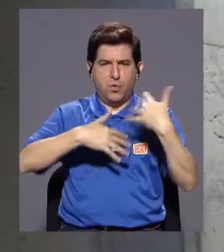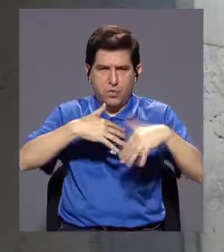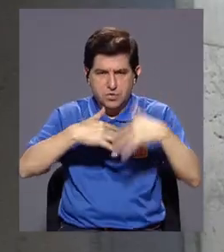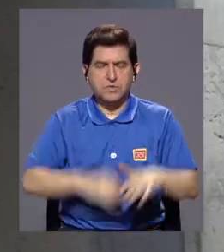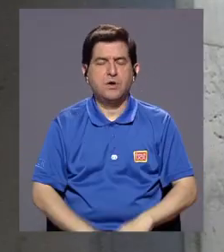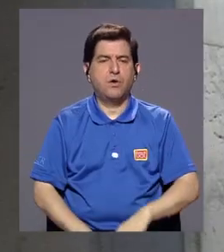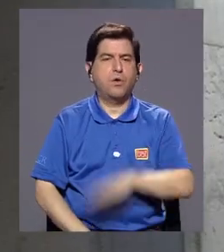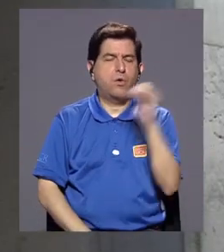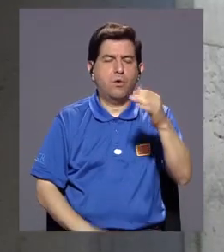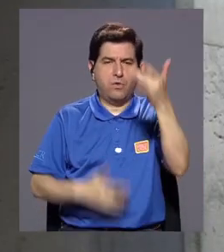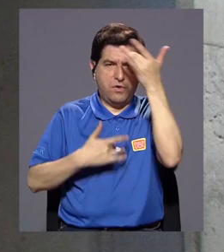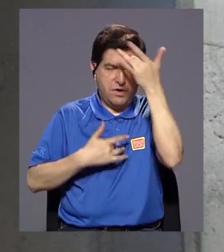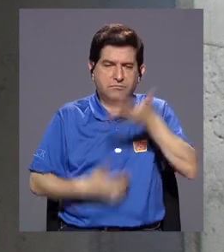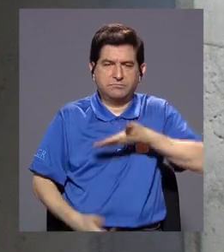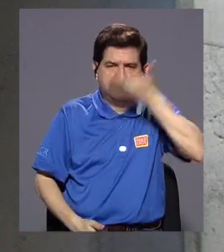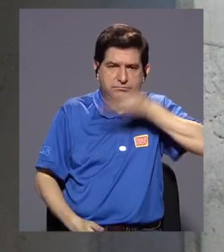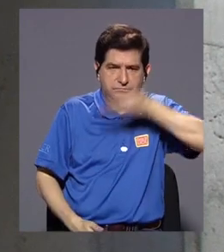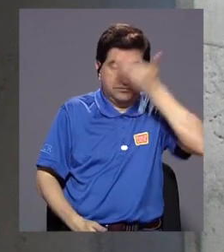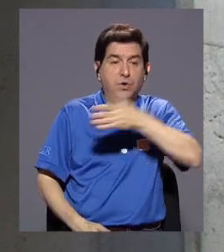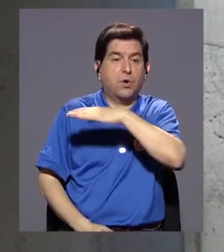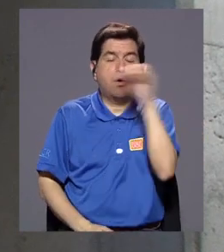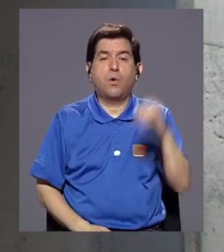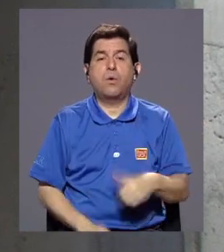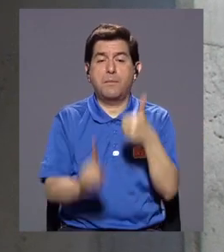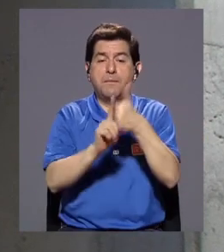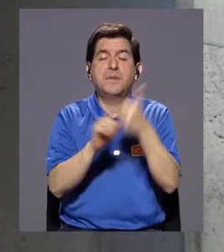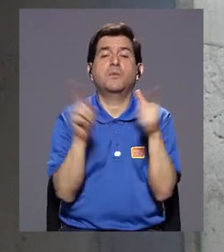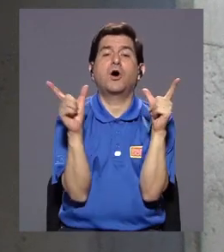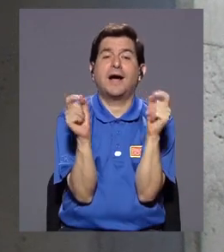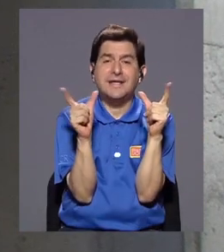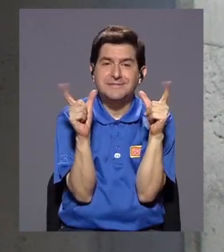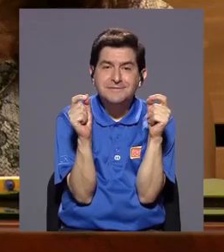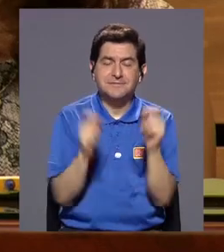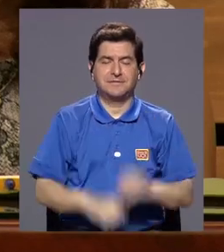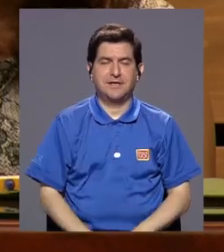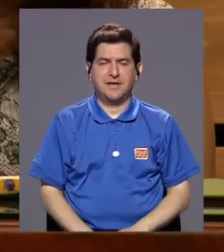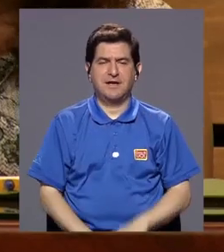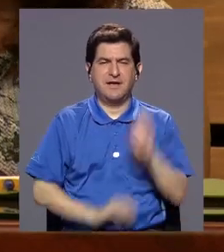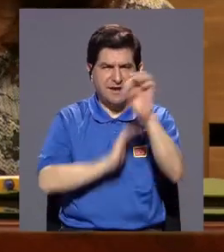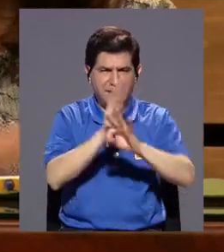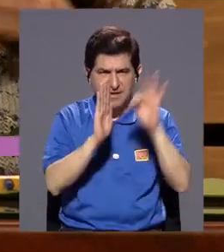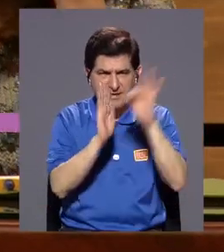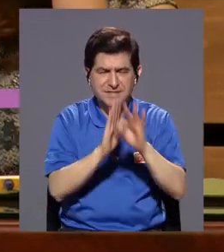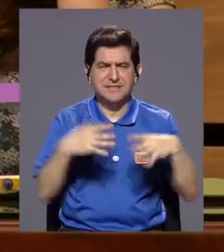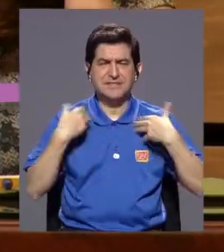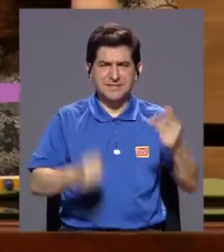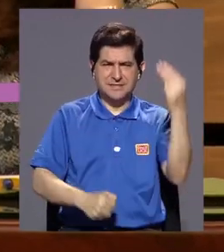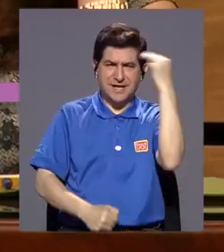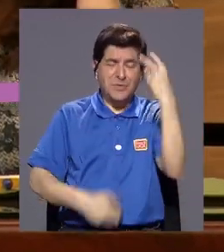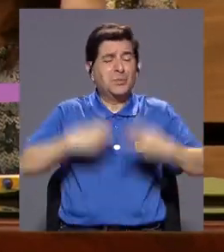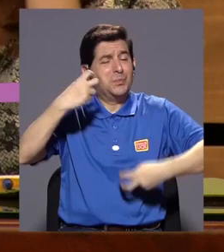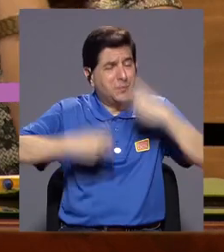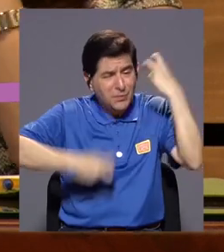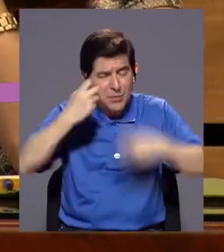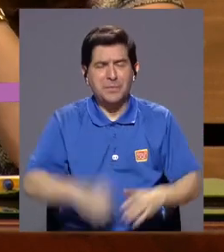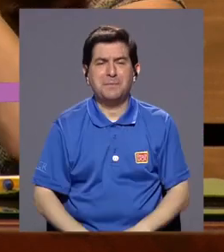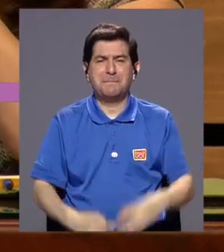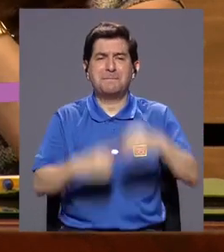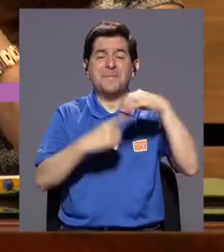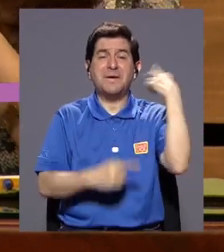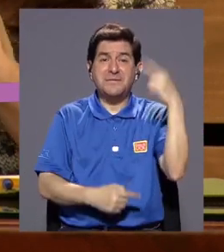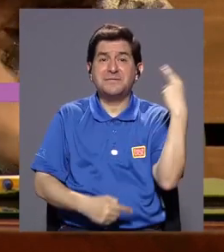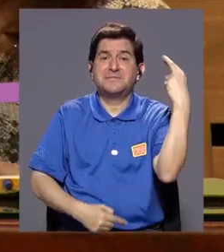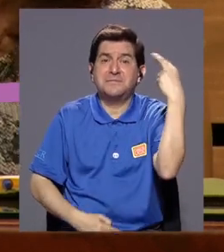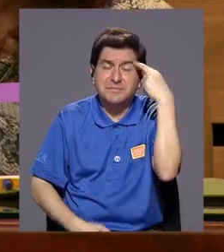cardiovasculares, que, por ejemplo, enfermedades respiratorias o que el mismo cáncer. El estigma en salud mental es un gran problema porque es